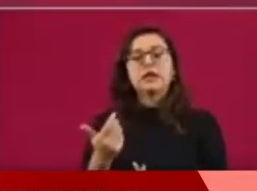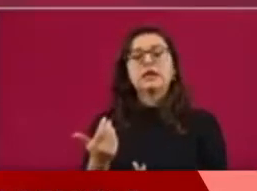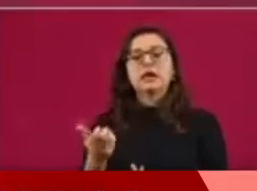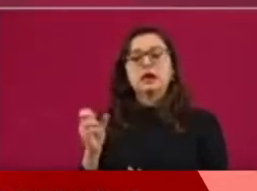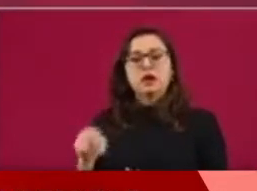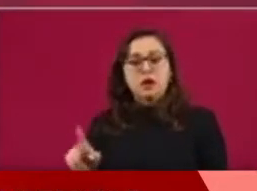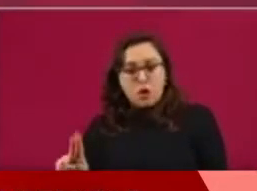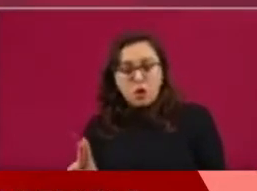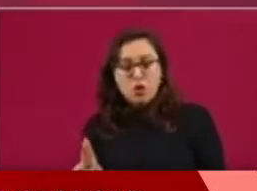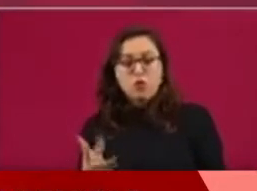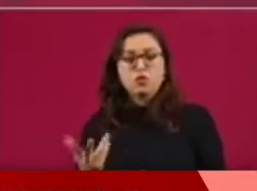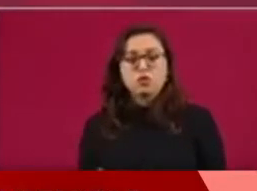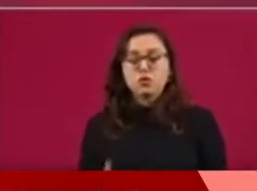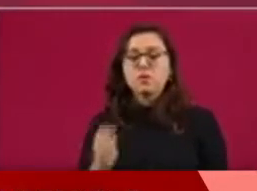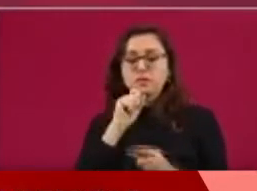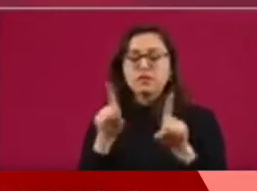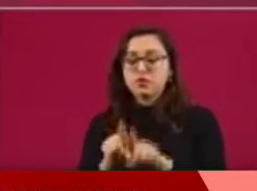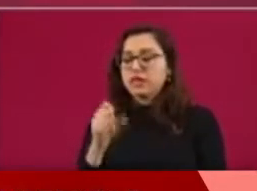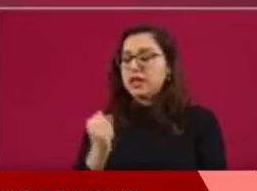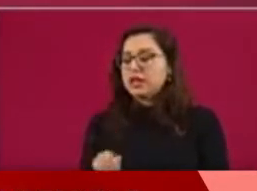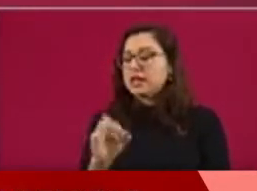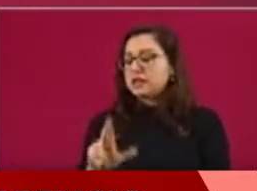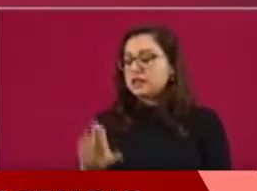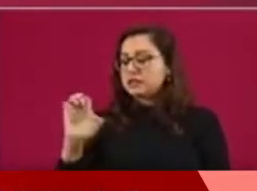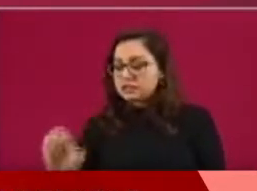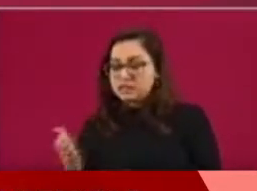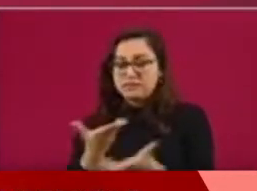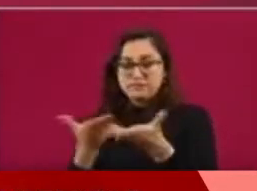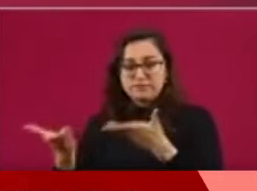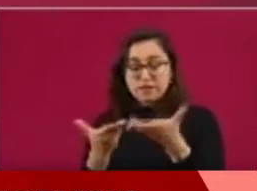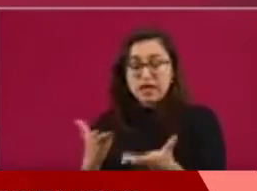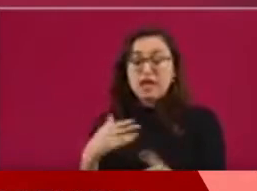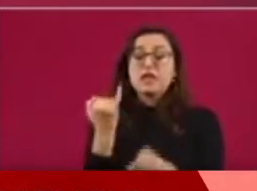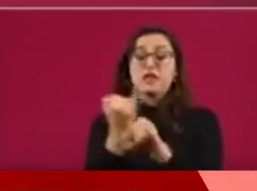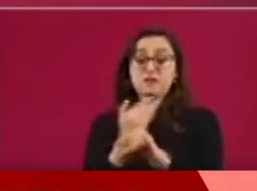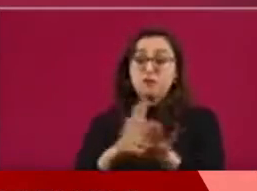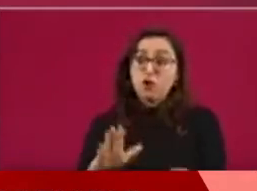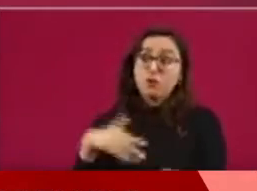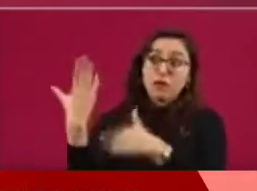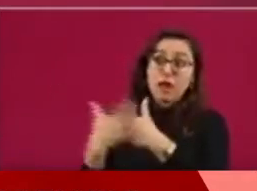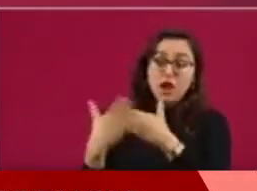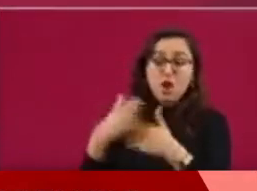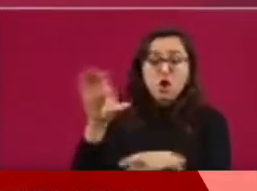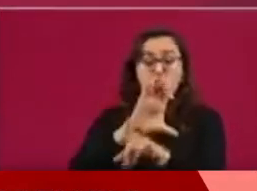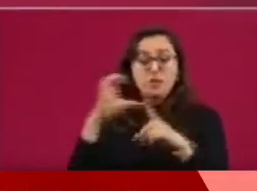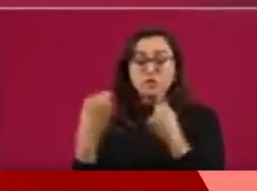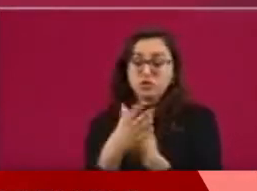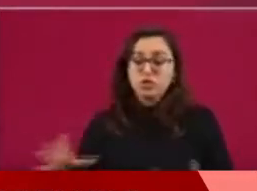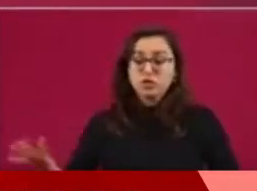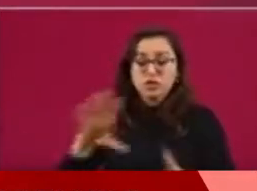que el informe sobre estos hechos que se presentará el próximo 3 de enero a la Comisión Interamericana de Derechos